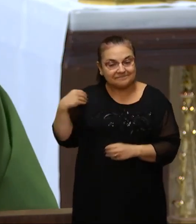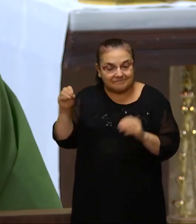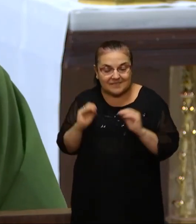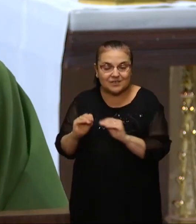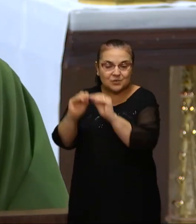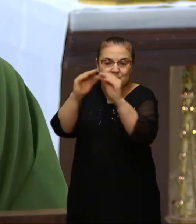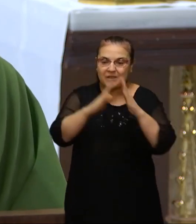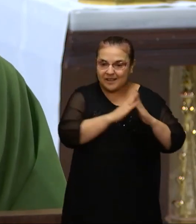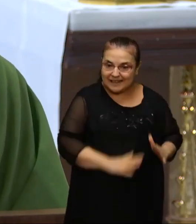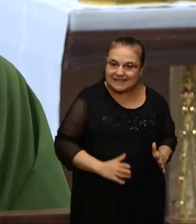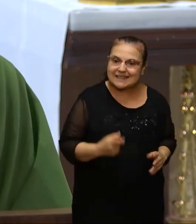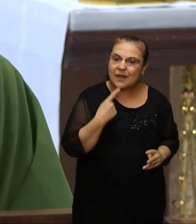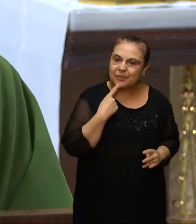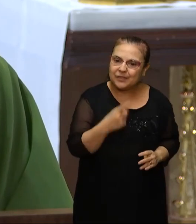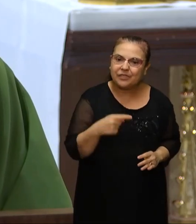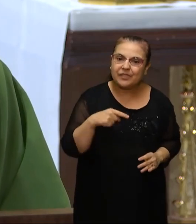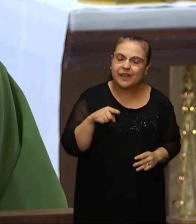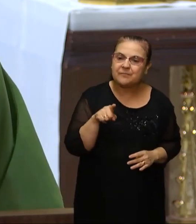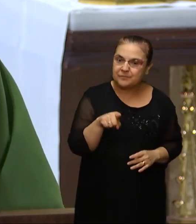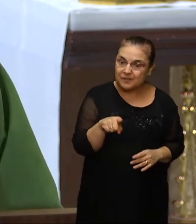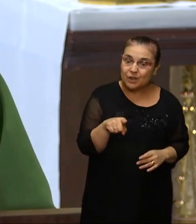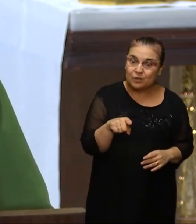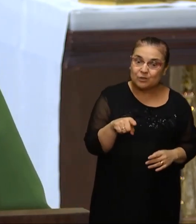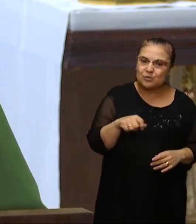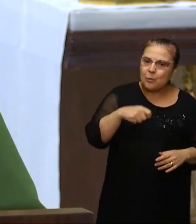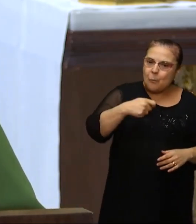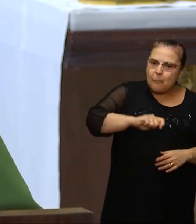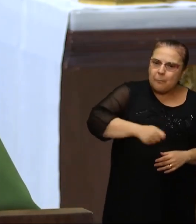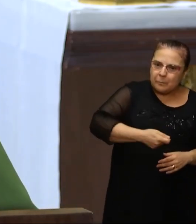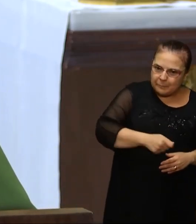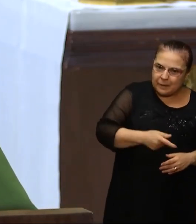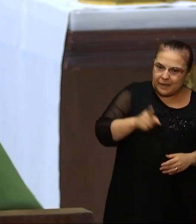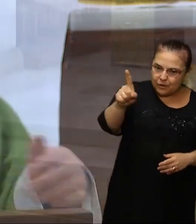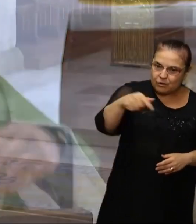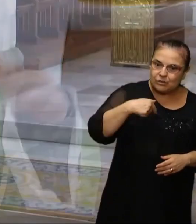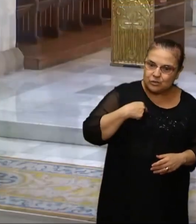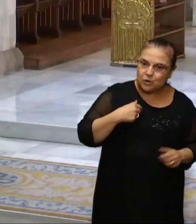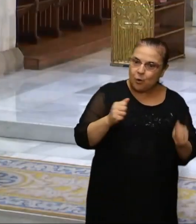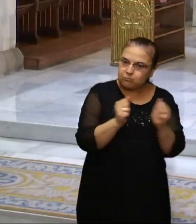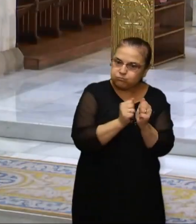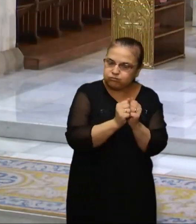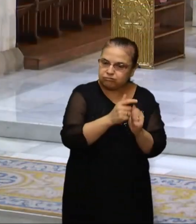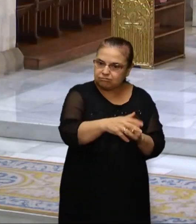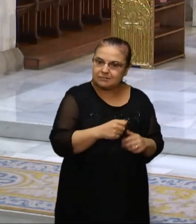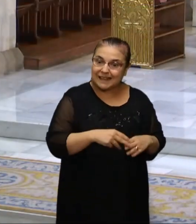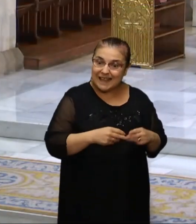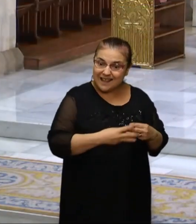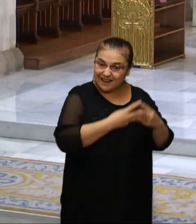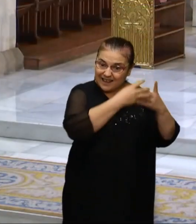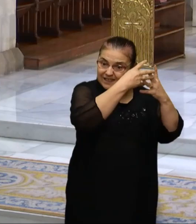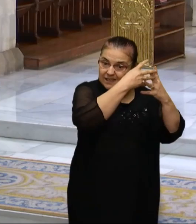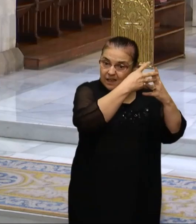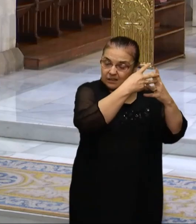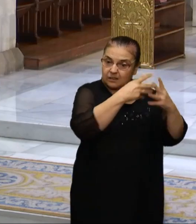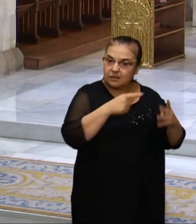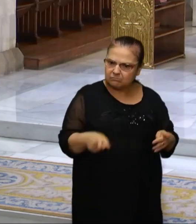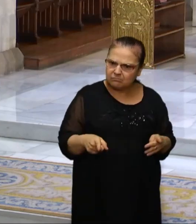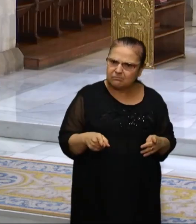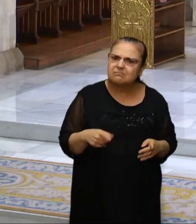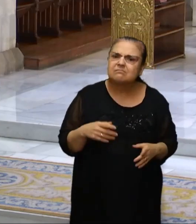cuando el señor dice tú eres Pedro y sobre esta piedra edificaré mi iglesia no habla de las diversas Iglesias no habla